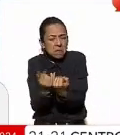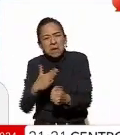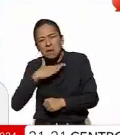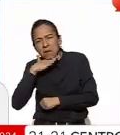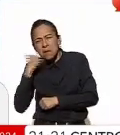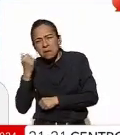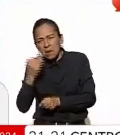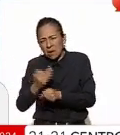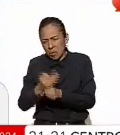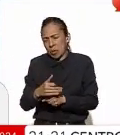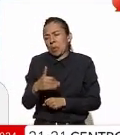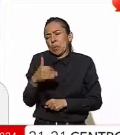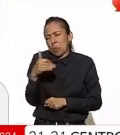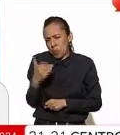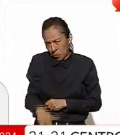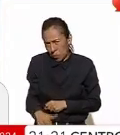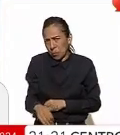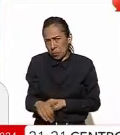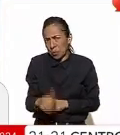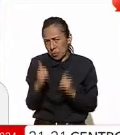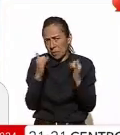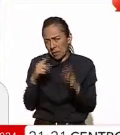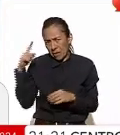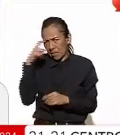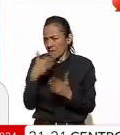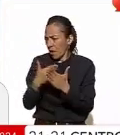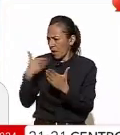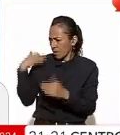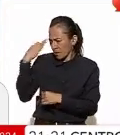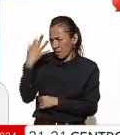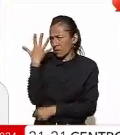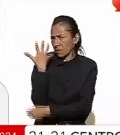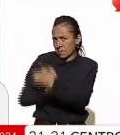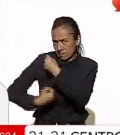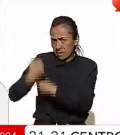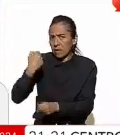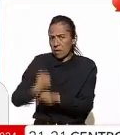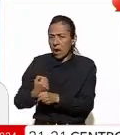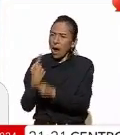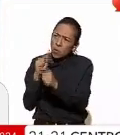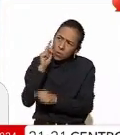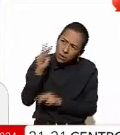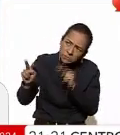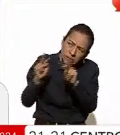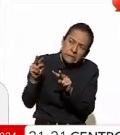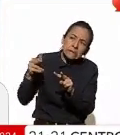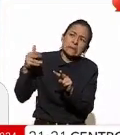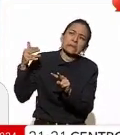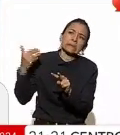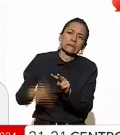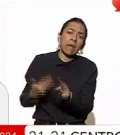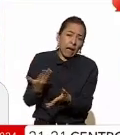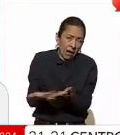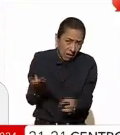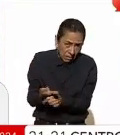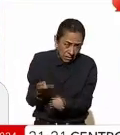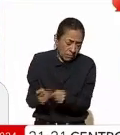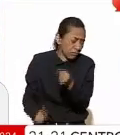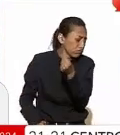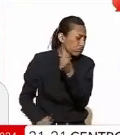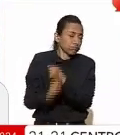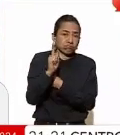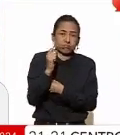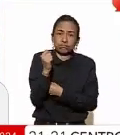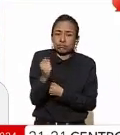una situación muy dura, una que fue hace 5 años, un referente para muchos. Hoy está en situaciones complicadísimas por todos